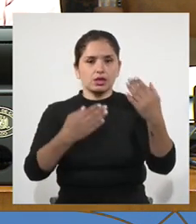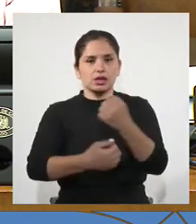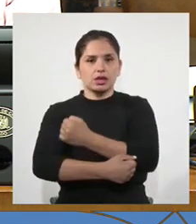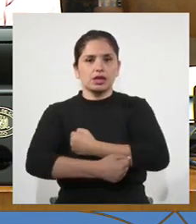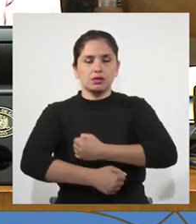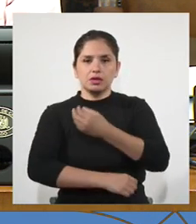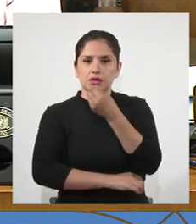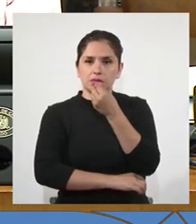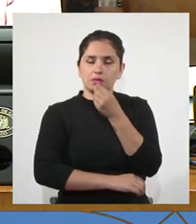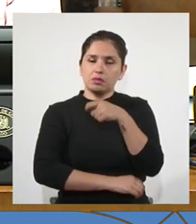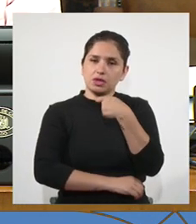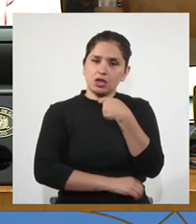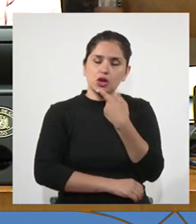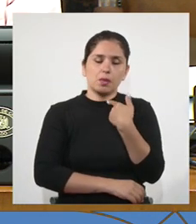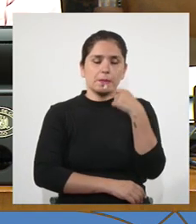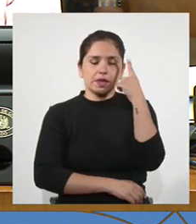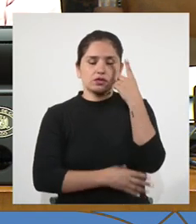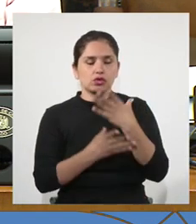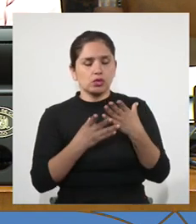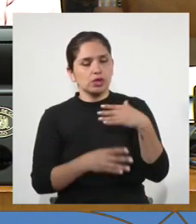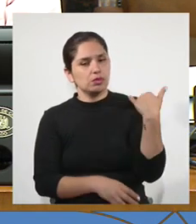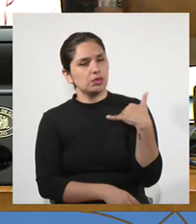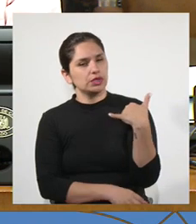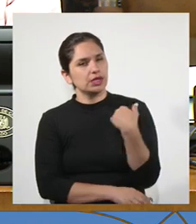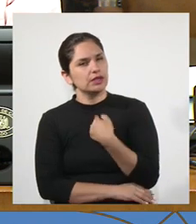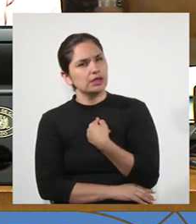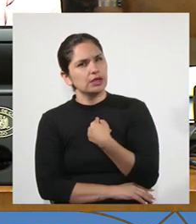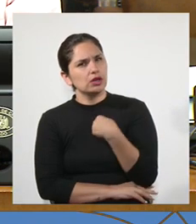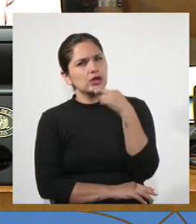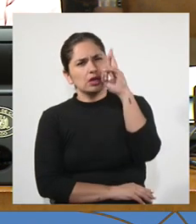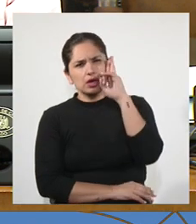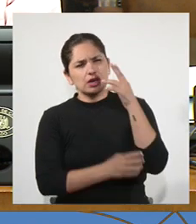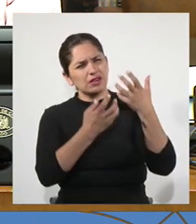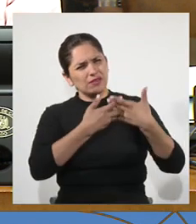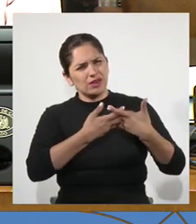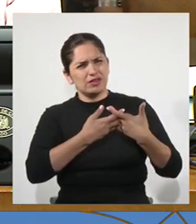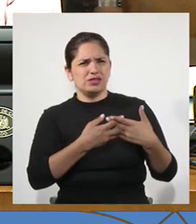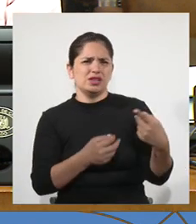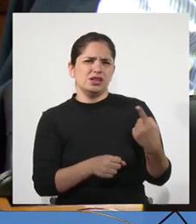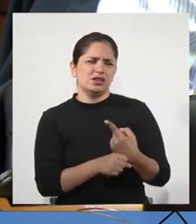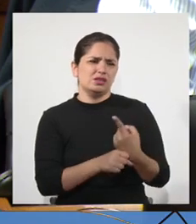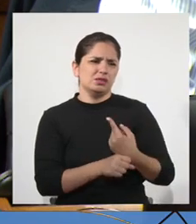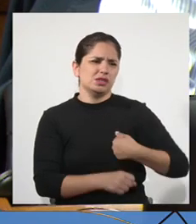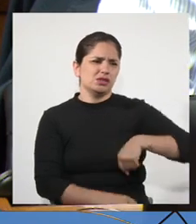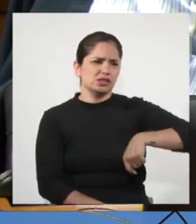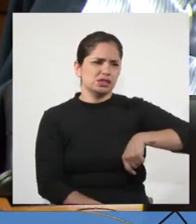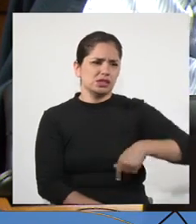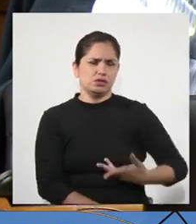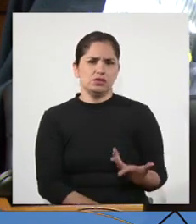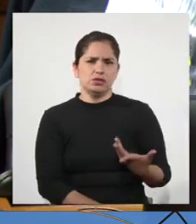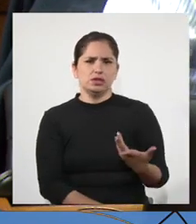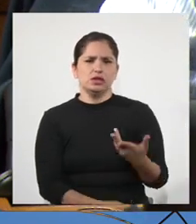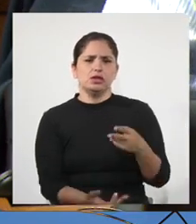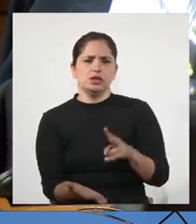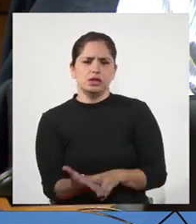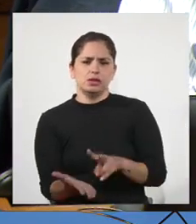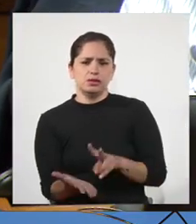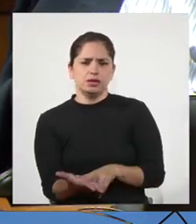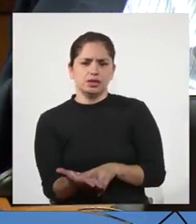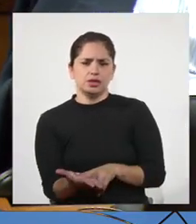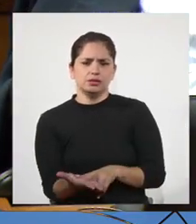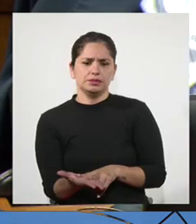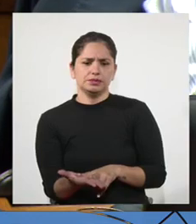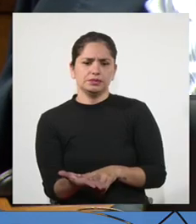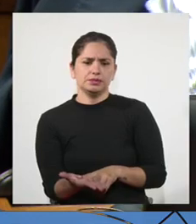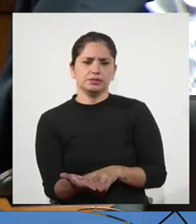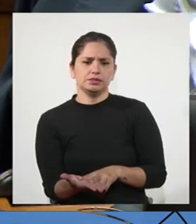sido algo muy relevante, pero yo quiero hacer reflexionar al senador Proboste. Esto lo hemos discutido otras veces. O sea, no tiene... Y efectivamente el efecto, el senador